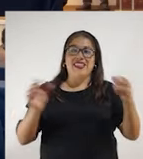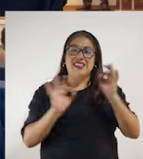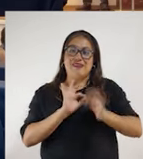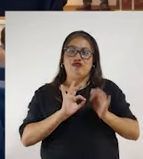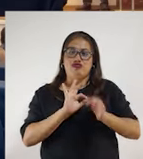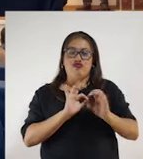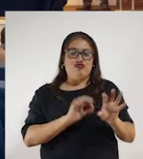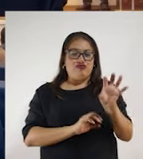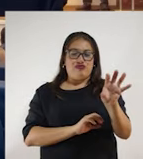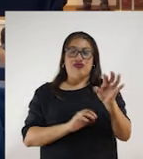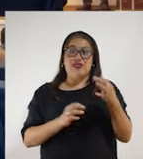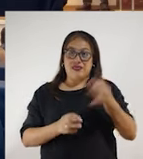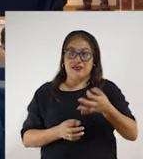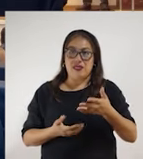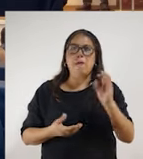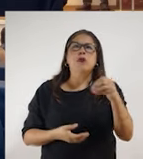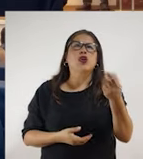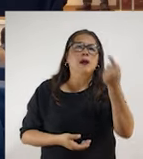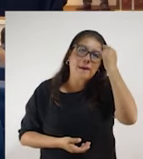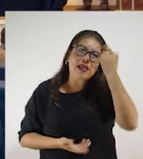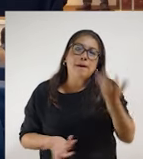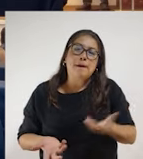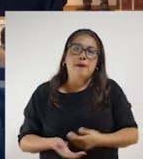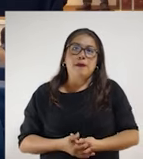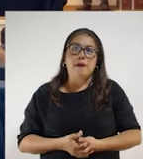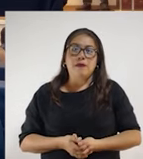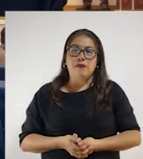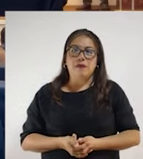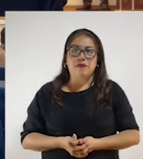ustedes que hay un intérprete de lengua de señas? ¿Por qué?